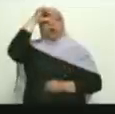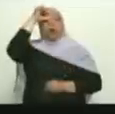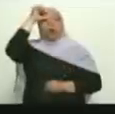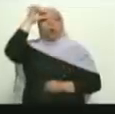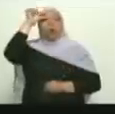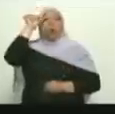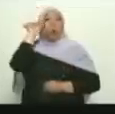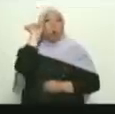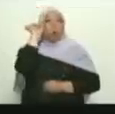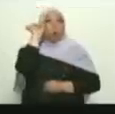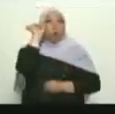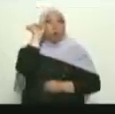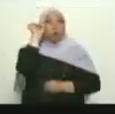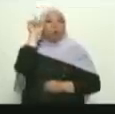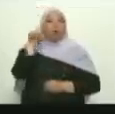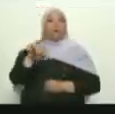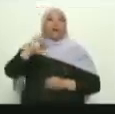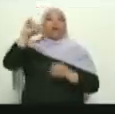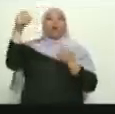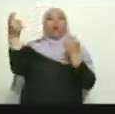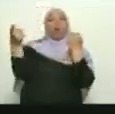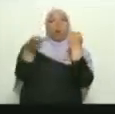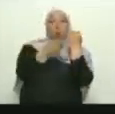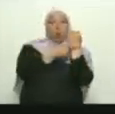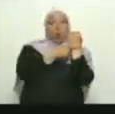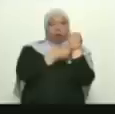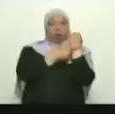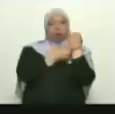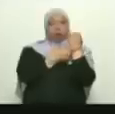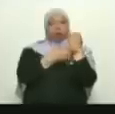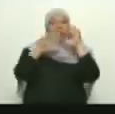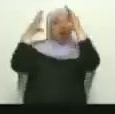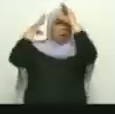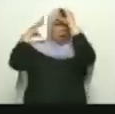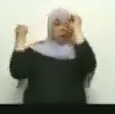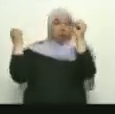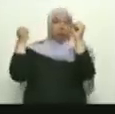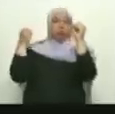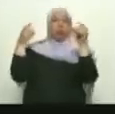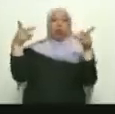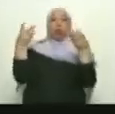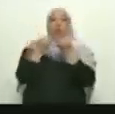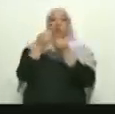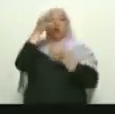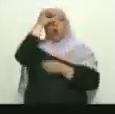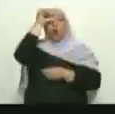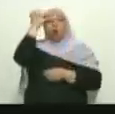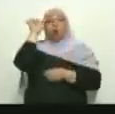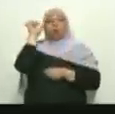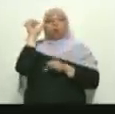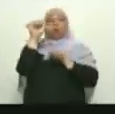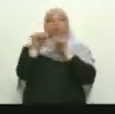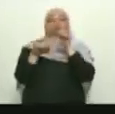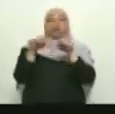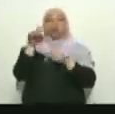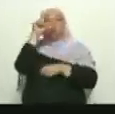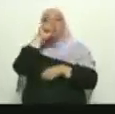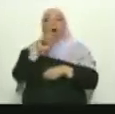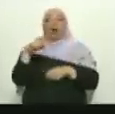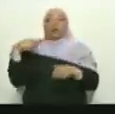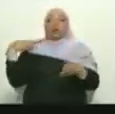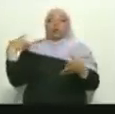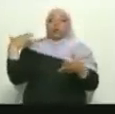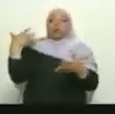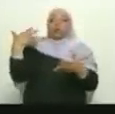ejemplo, tenía Juan Guaidó un representante en el exterior, un canciller, Julio Borges, que durante años mantuvo la posición,